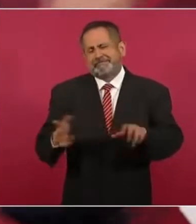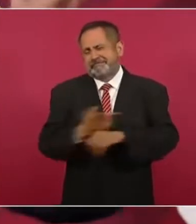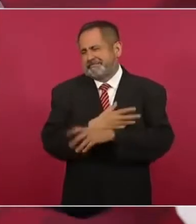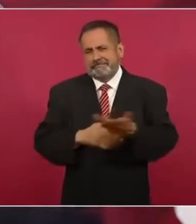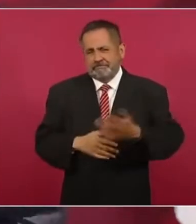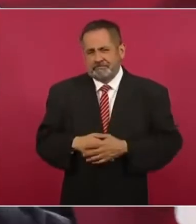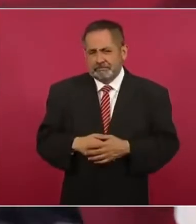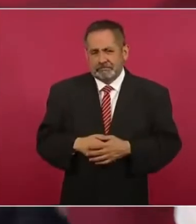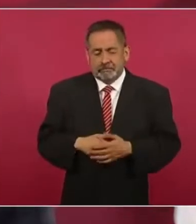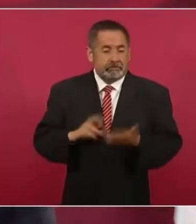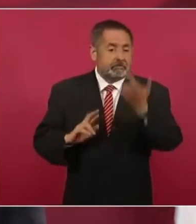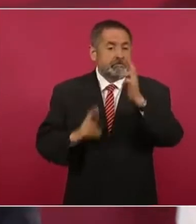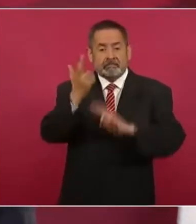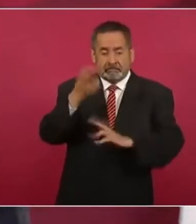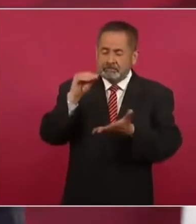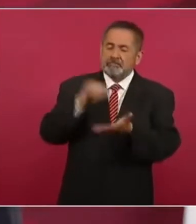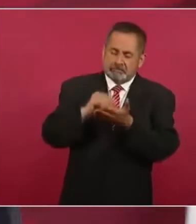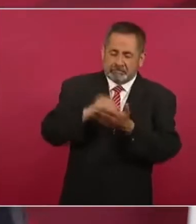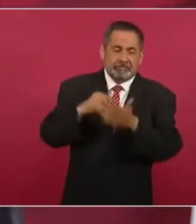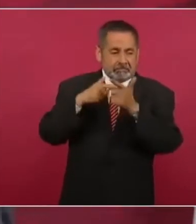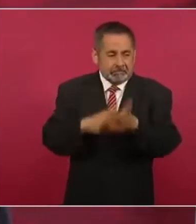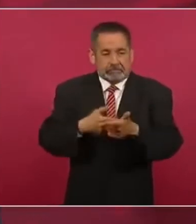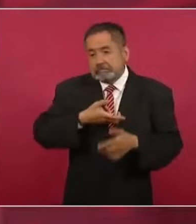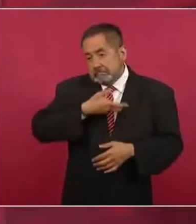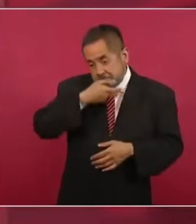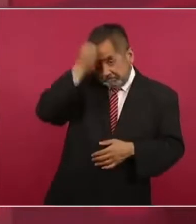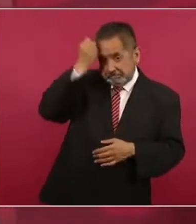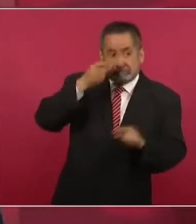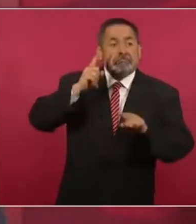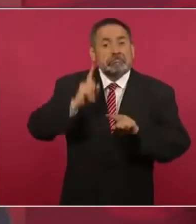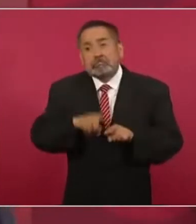No pudo la revolución, que fue profunda,